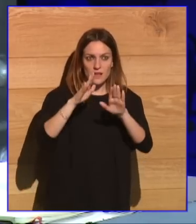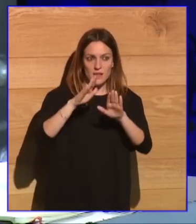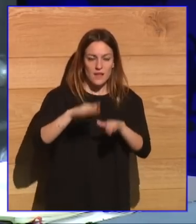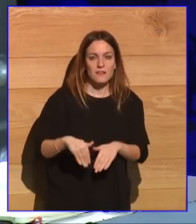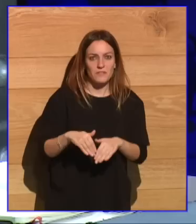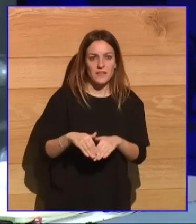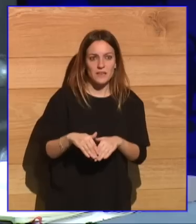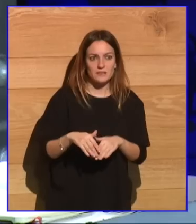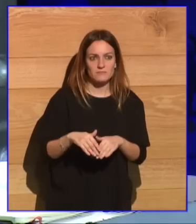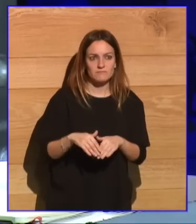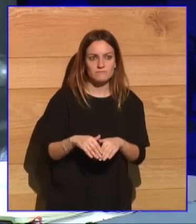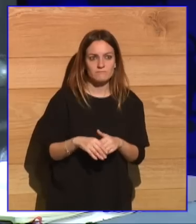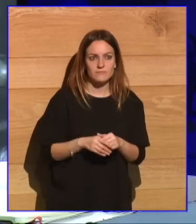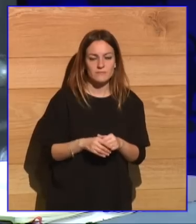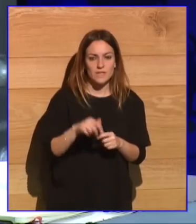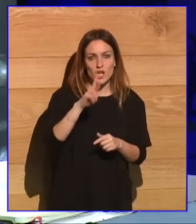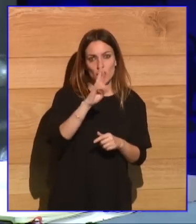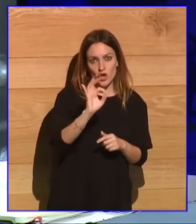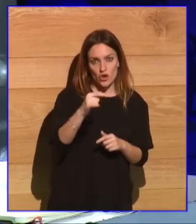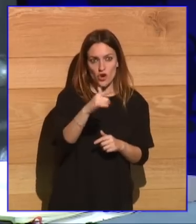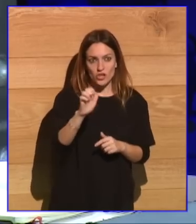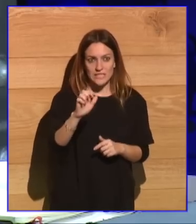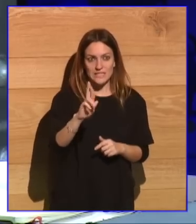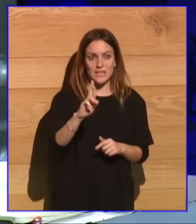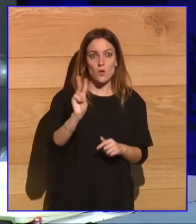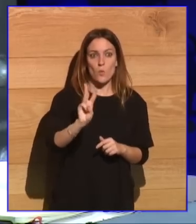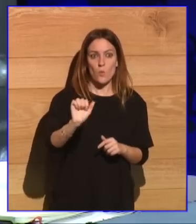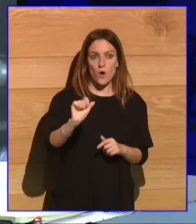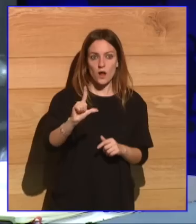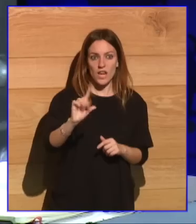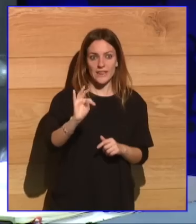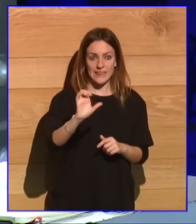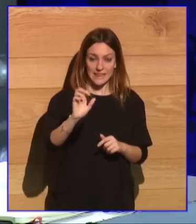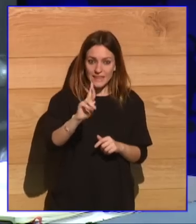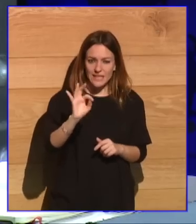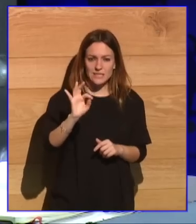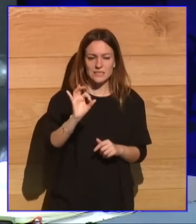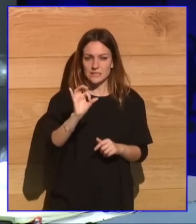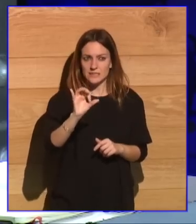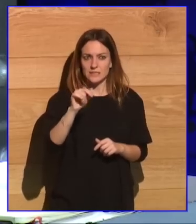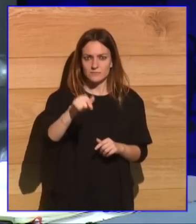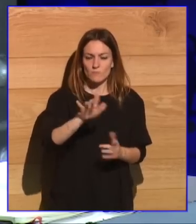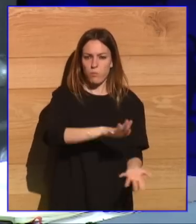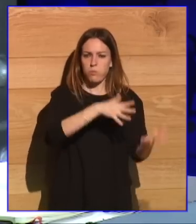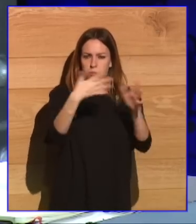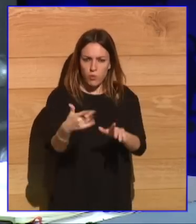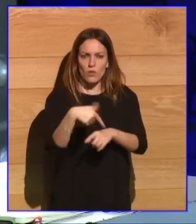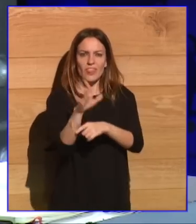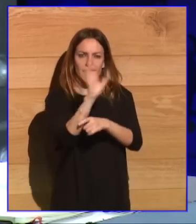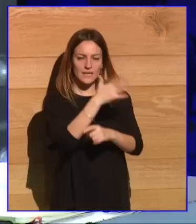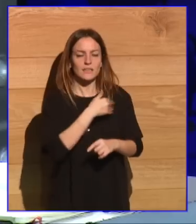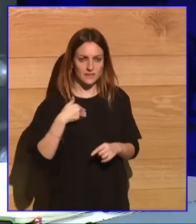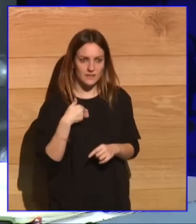se lo plantea de hecho Roger Waters, porque aquí todo está sucediendo muy, muy en primera persona, llevarlo al mundo del cine, lo cual es